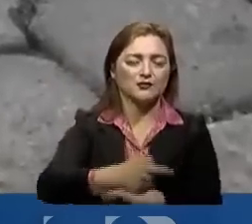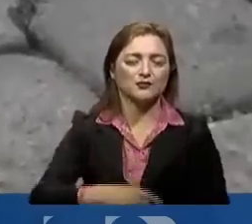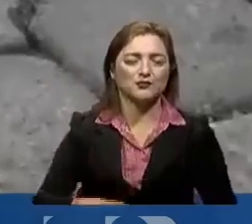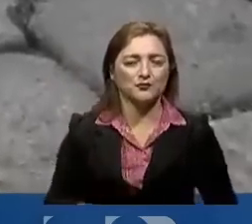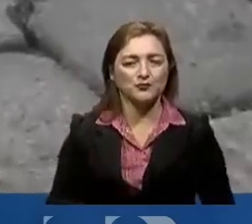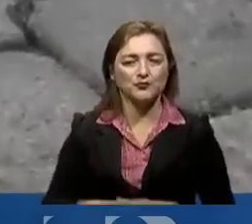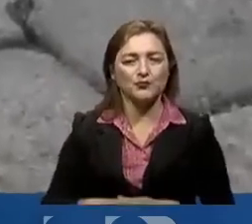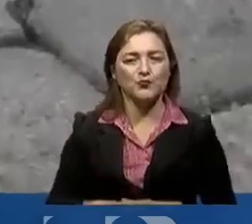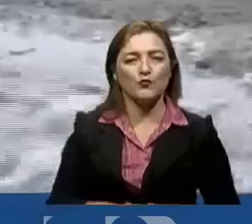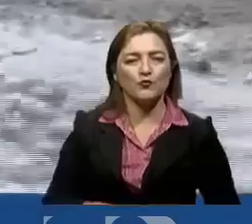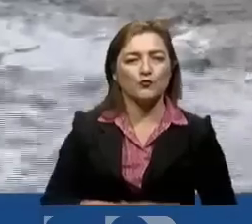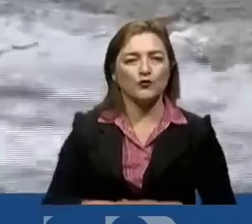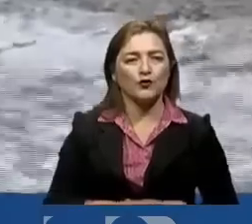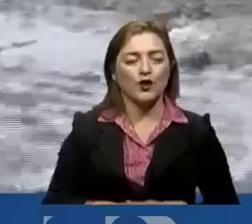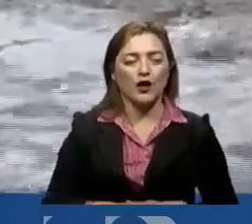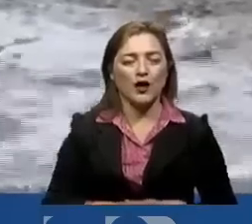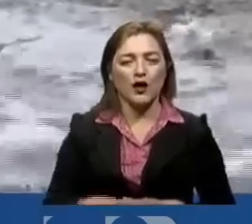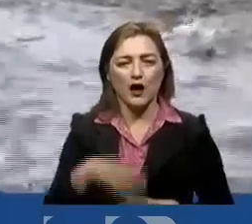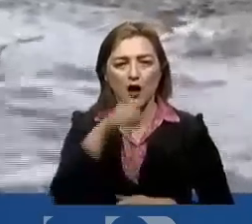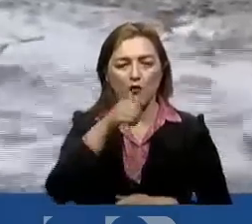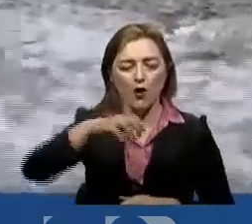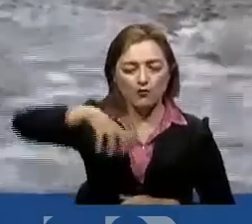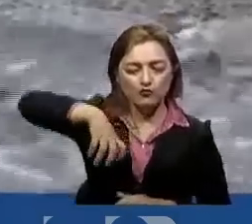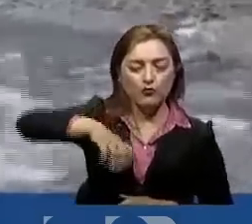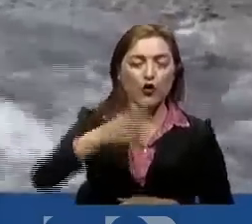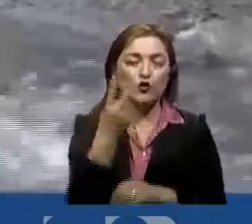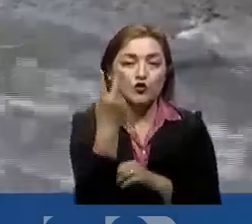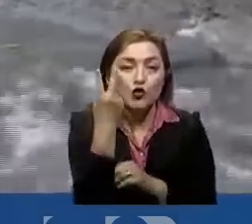dicen, el agua 2 horas y no hay más por